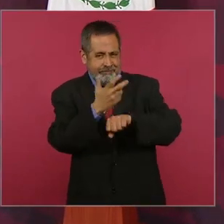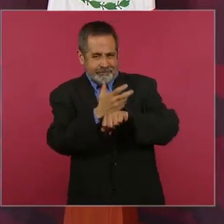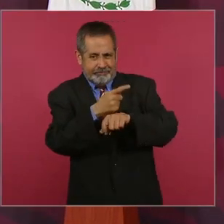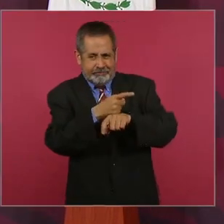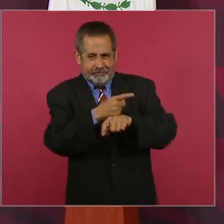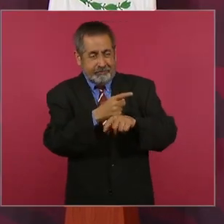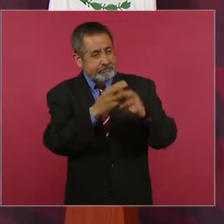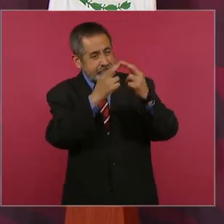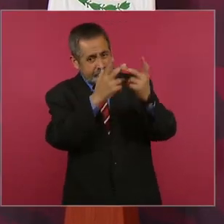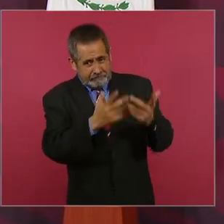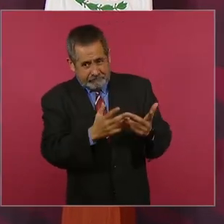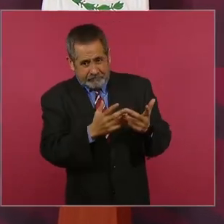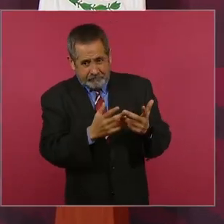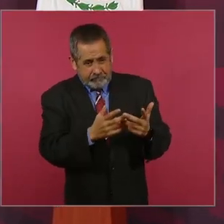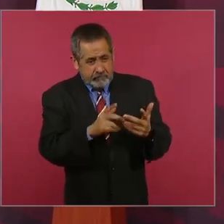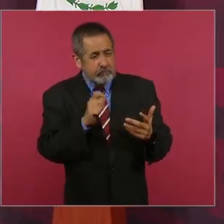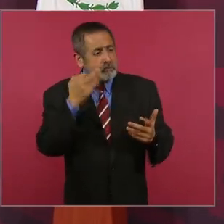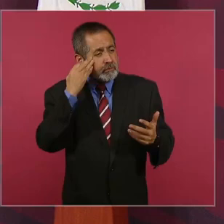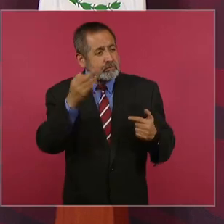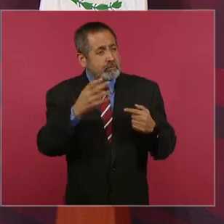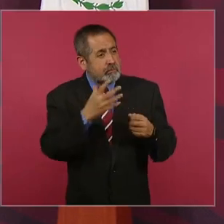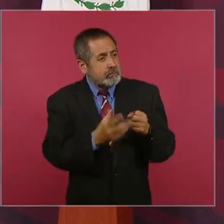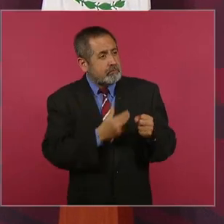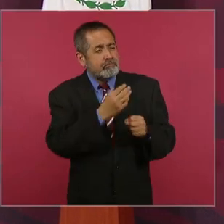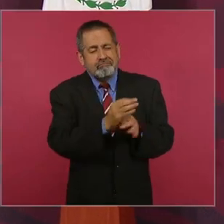desde el día que llegamos